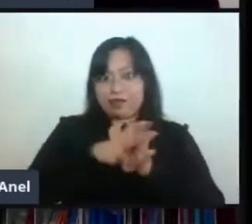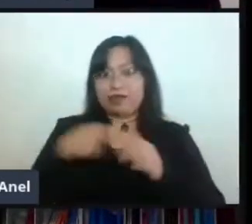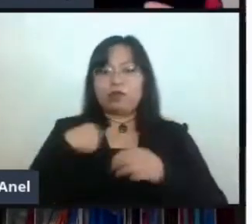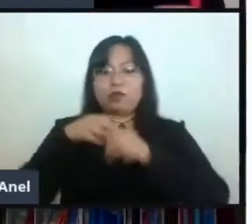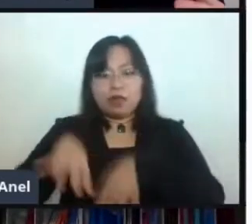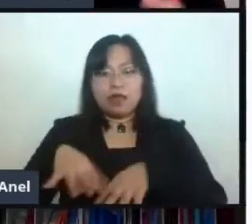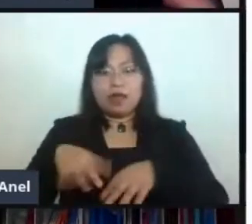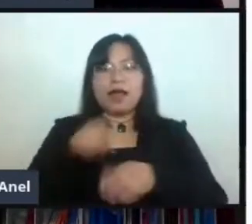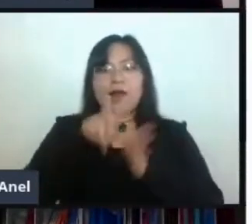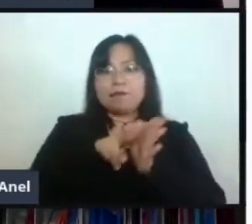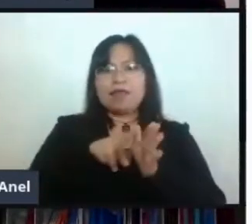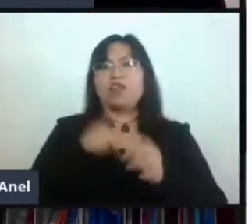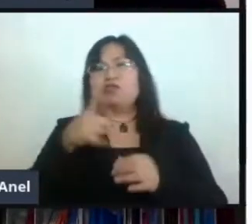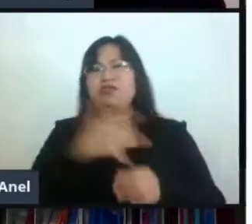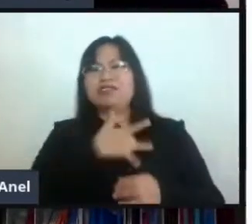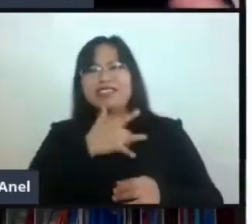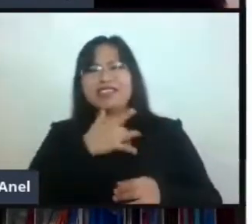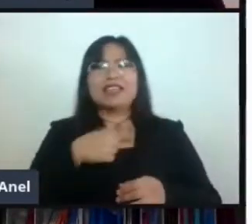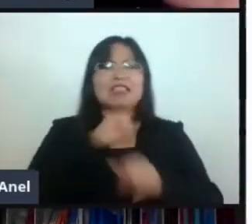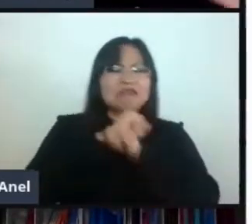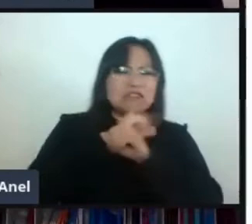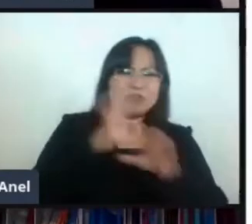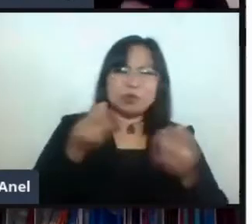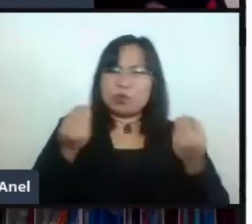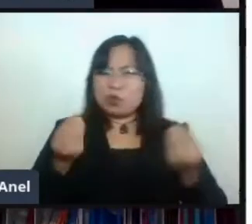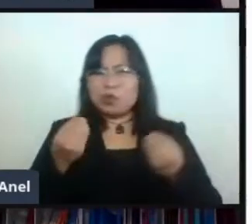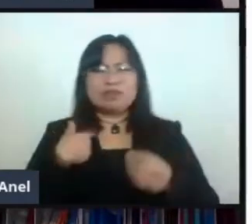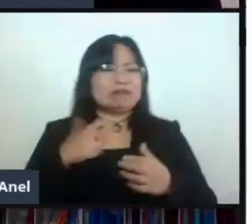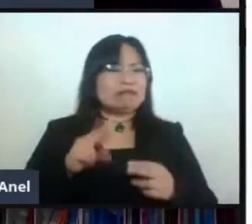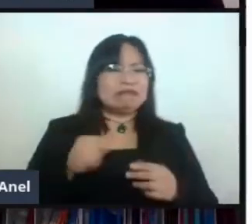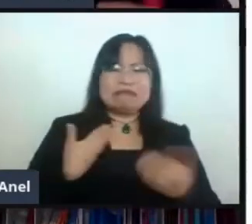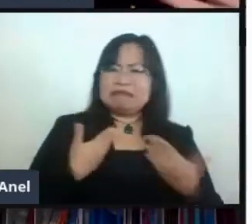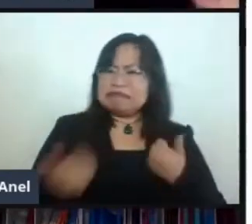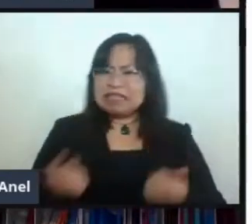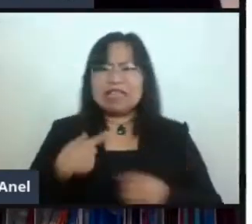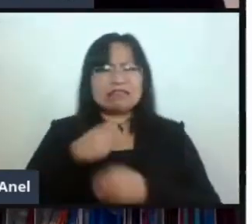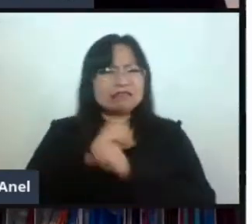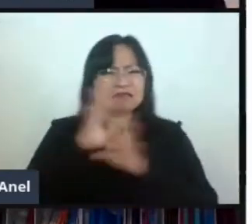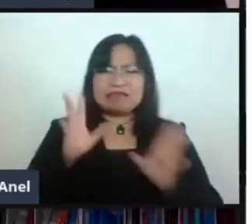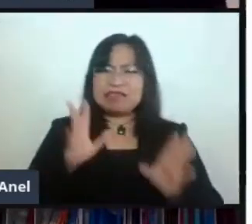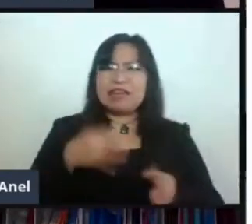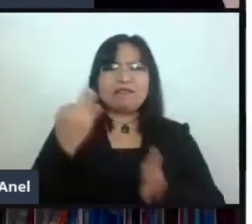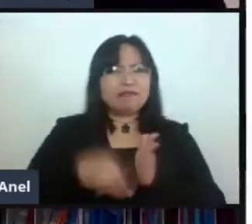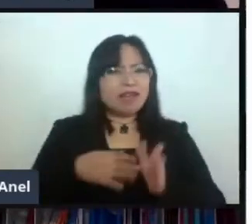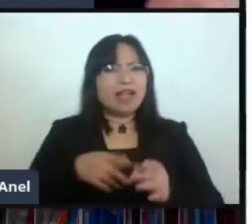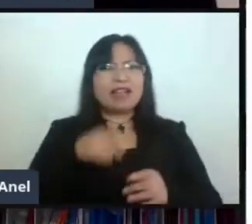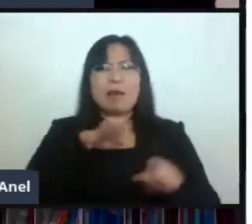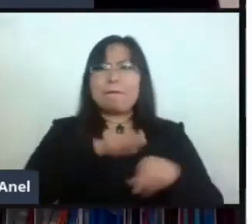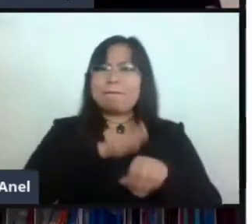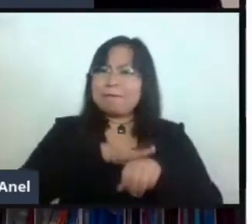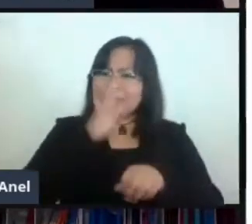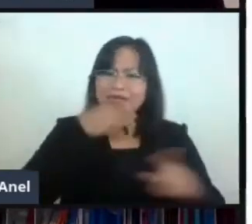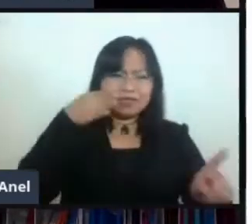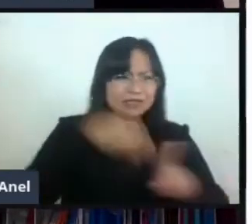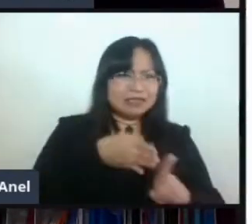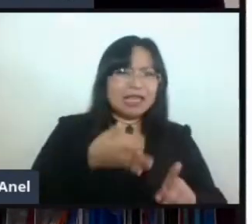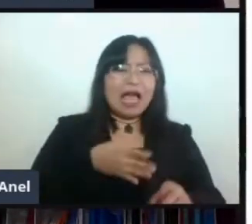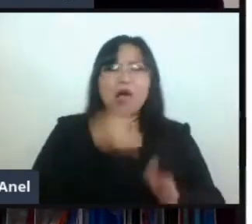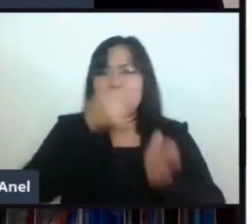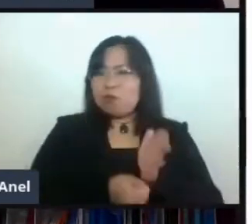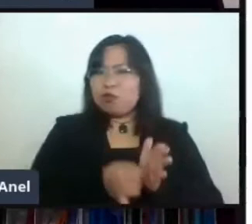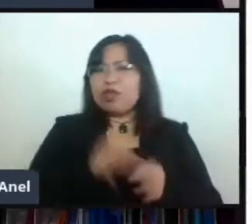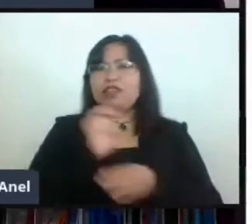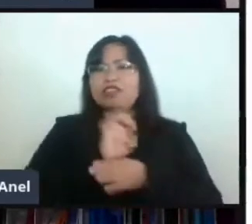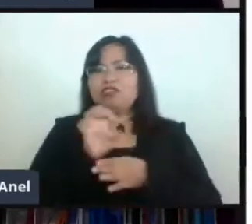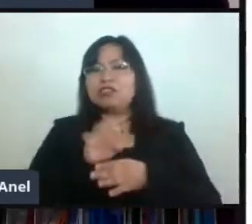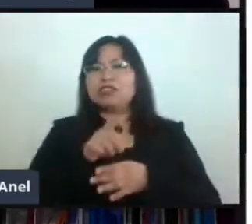información, no se preocupen, igual todo esto va a estar, se va a quedar grabado para que también lo puedan volver a retomar. Así que vamos a otro tema, de otra